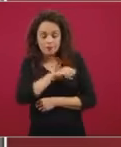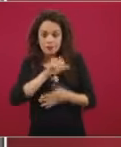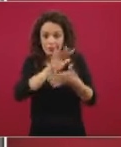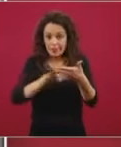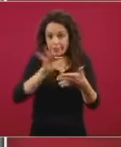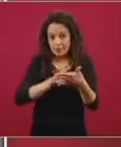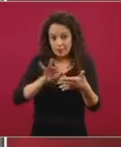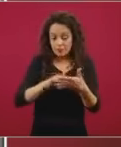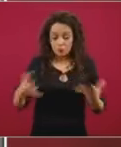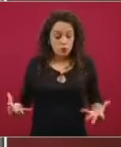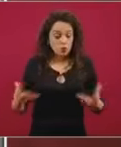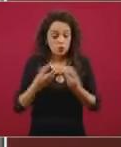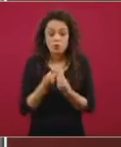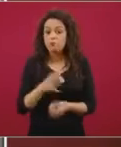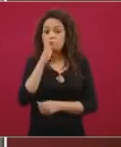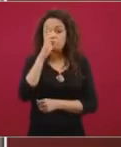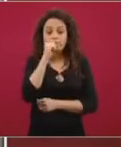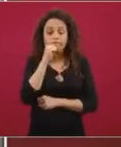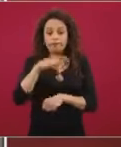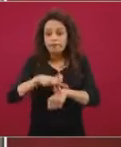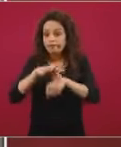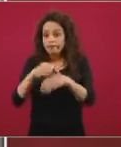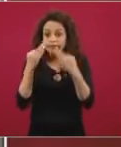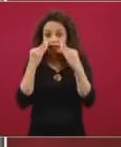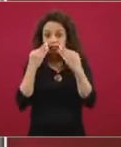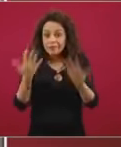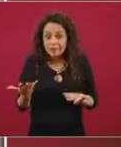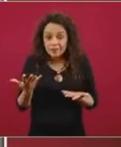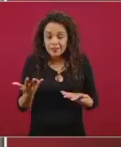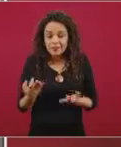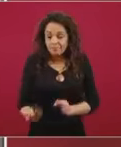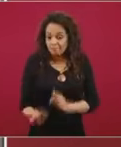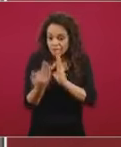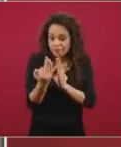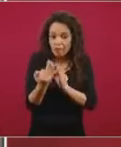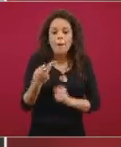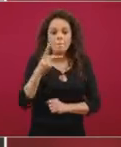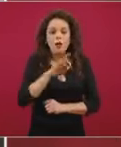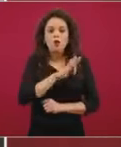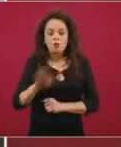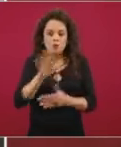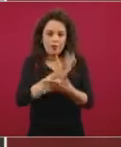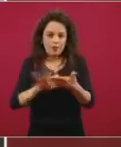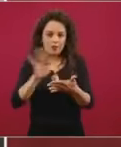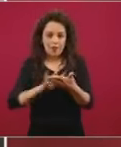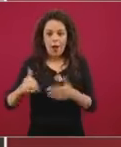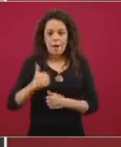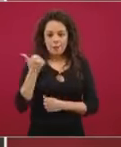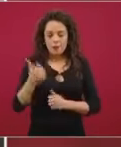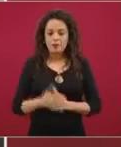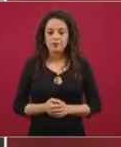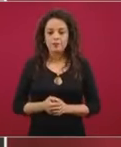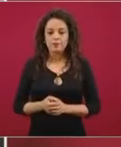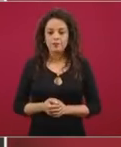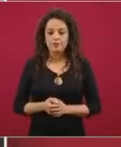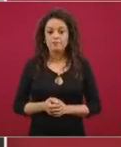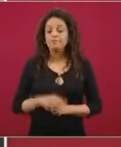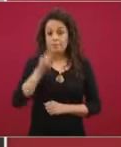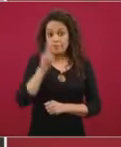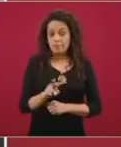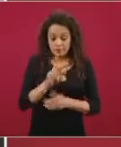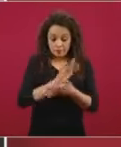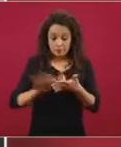aunque no estemos juntos ni juntas físicamente, podemos seguir celebrando la lectura desde casa. Estamos celebrando que la lectura nos